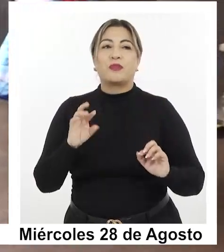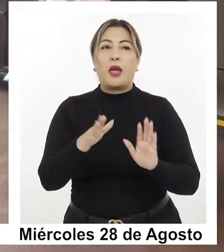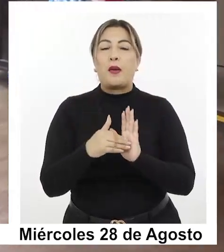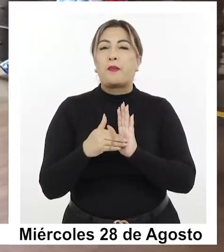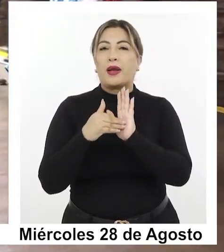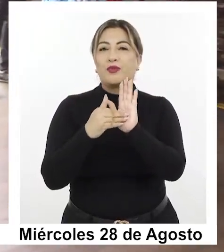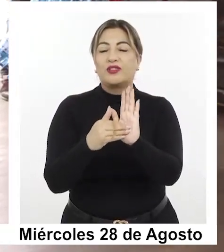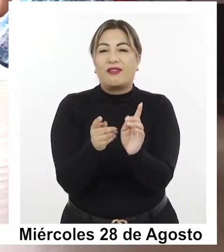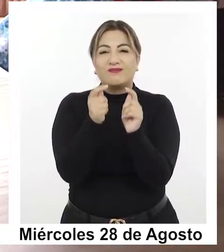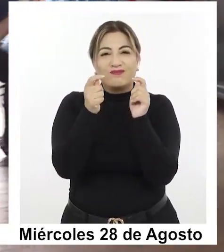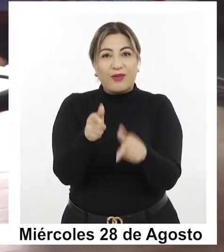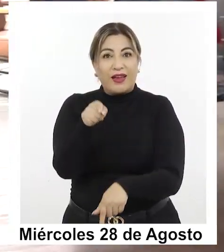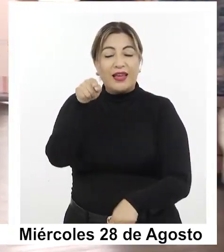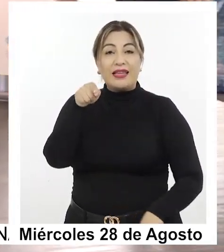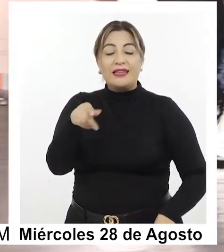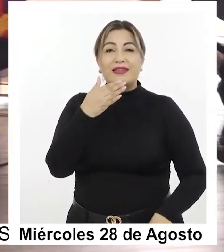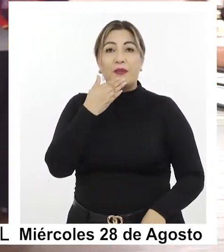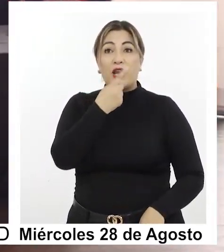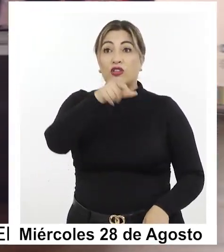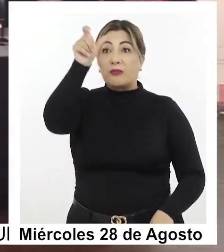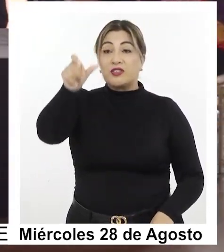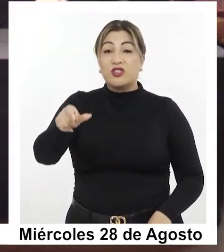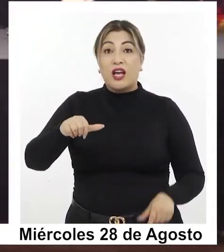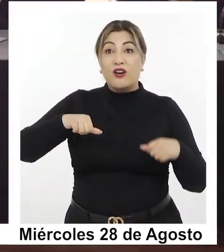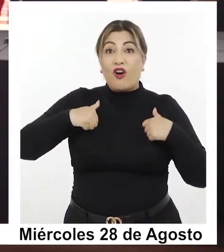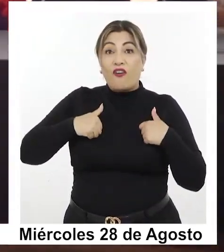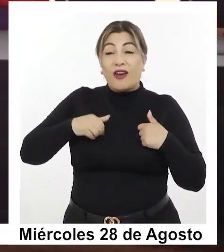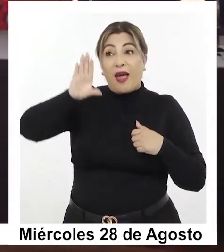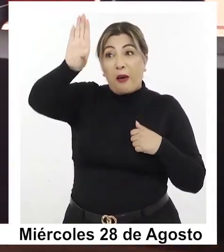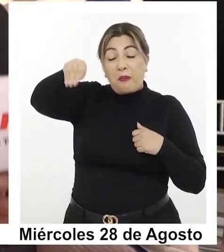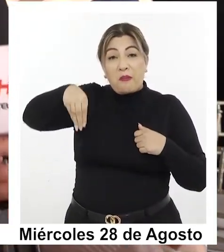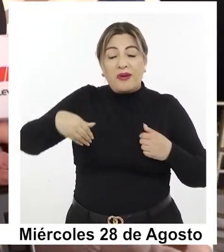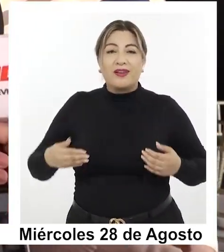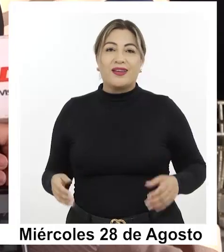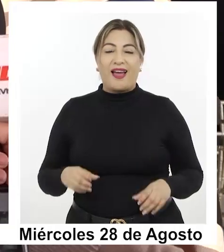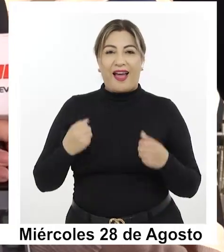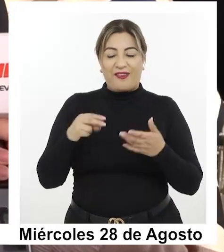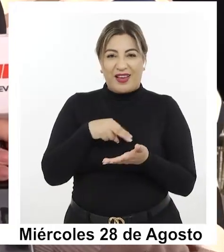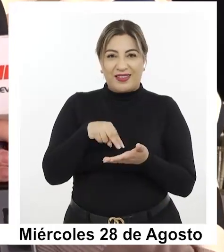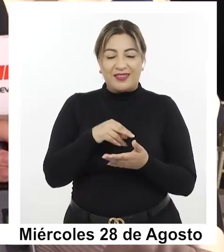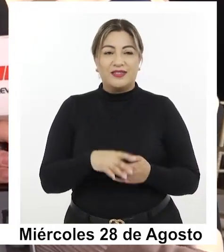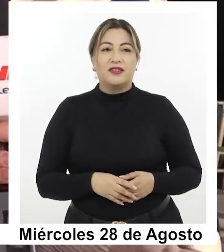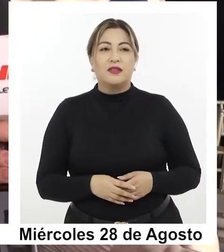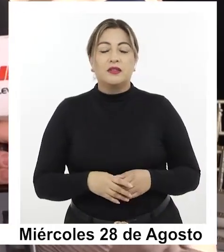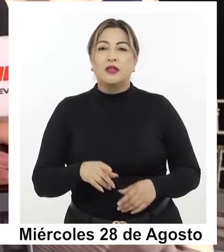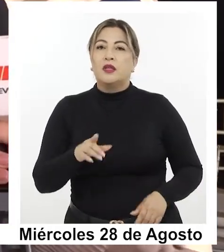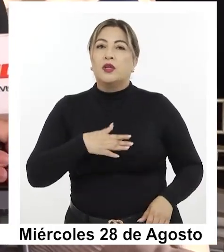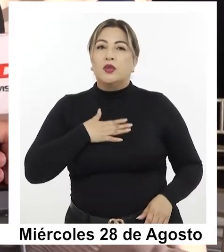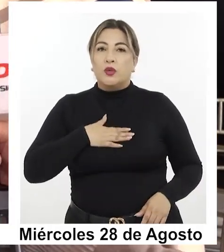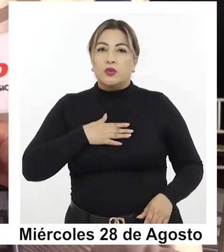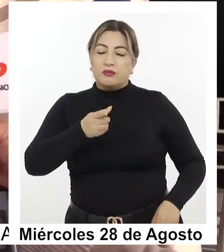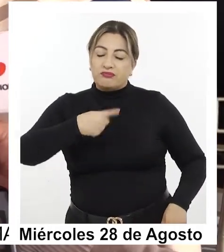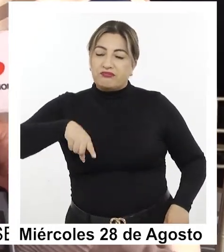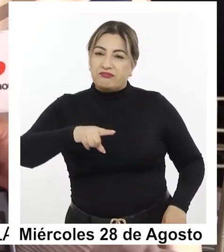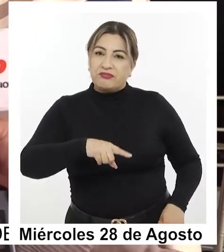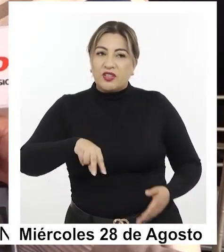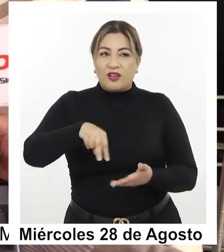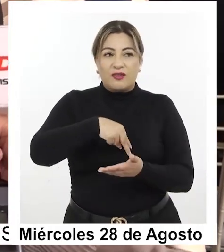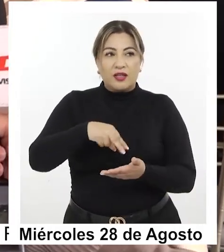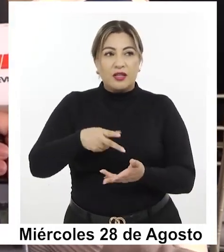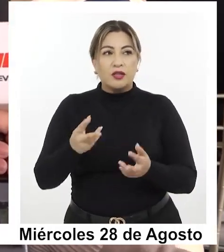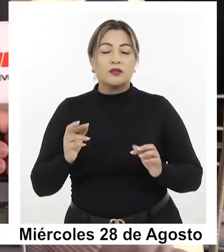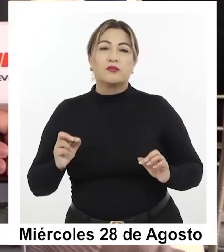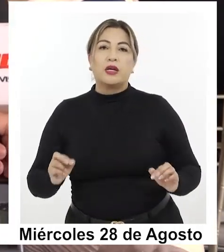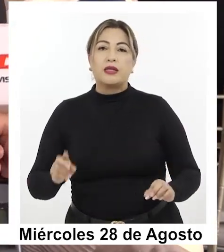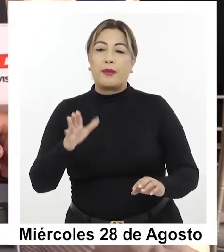mostrar sus talentos e incentivar a otros jóvenes a bailar. Yo creo que es súper grato para nosotros como bailarines que se genere esta